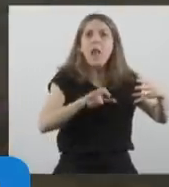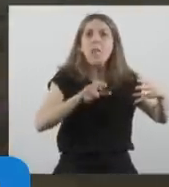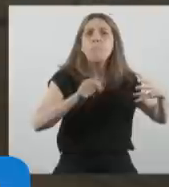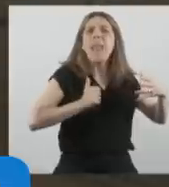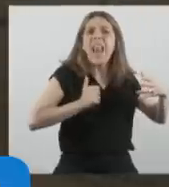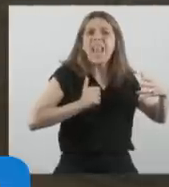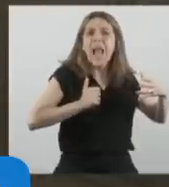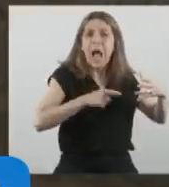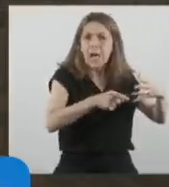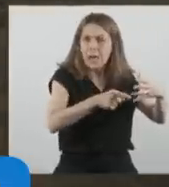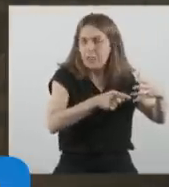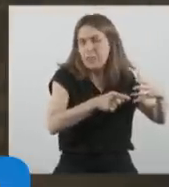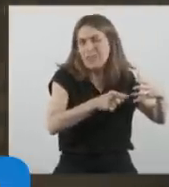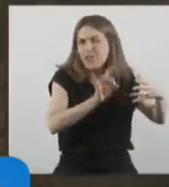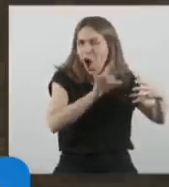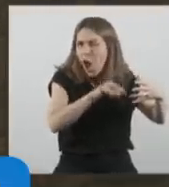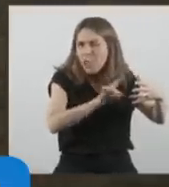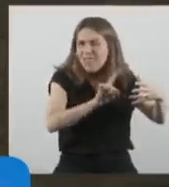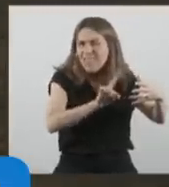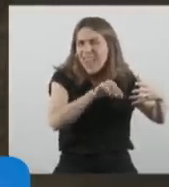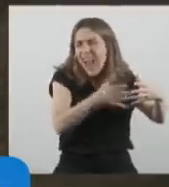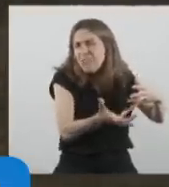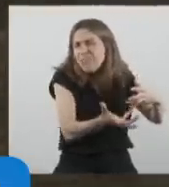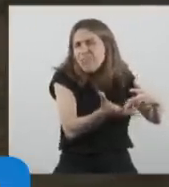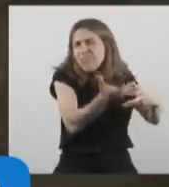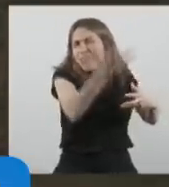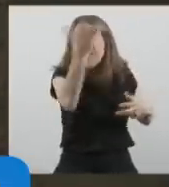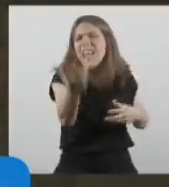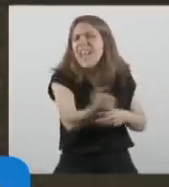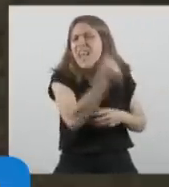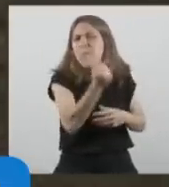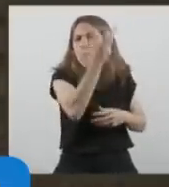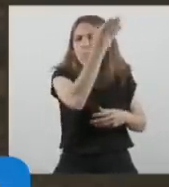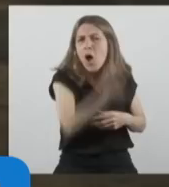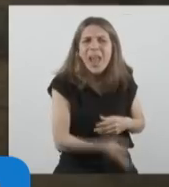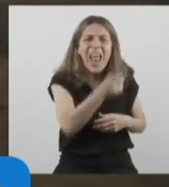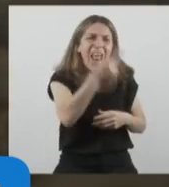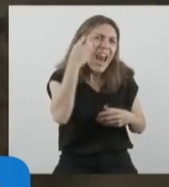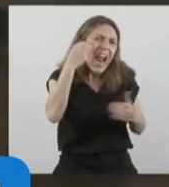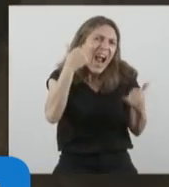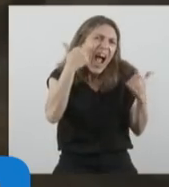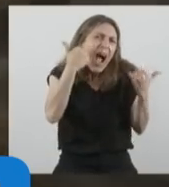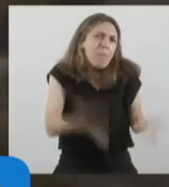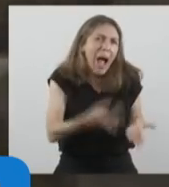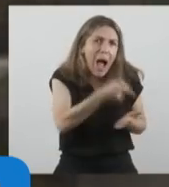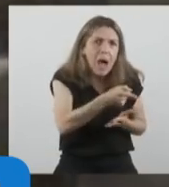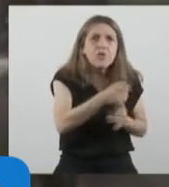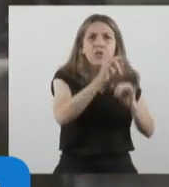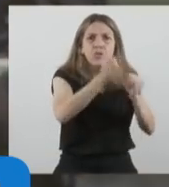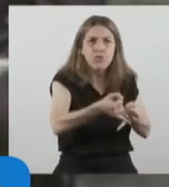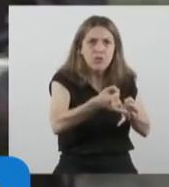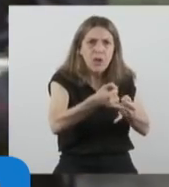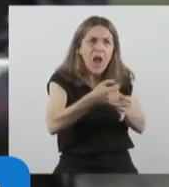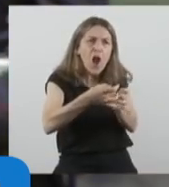fue un hombre inmenso inmenso que tuvo la capacidad de inyectar fuerza